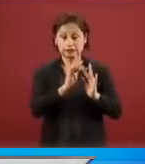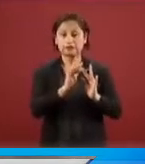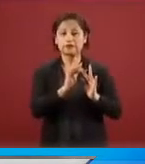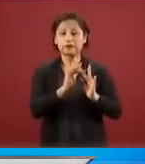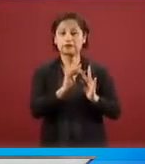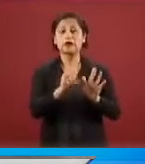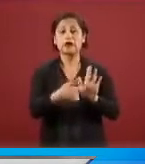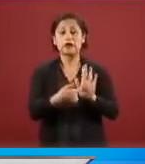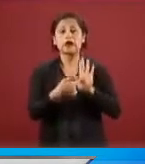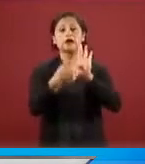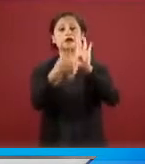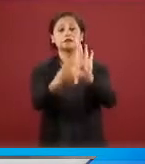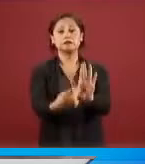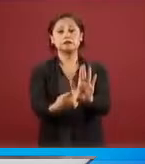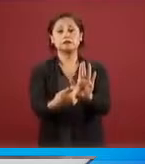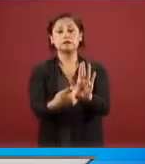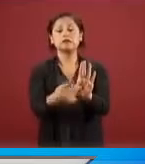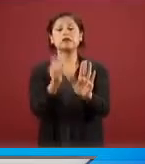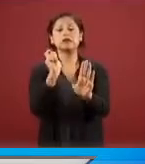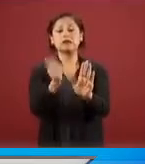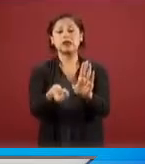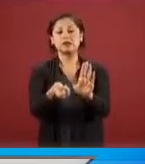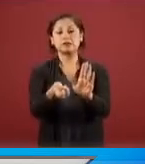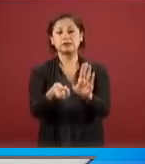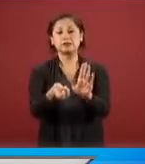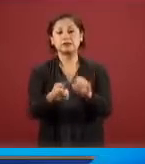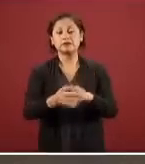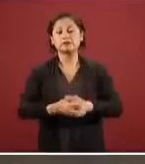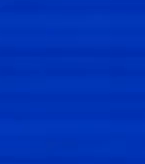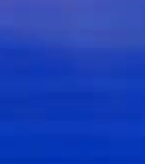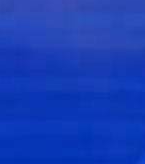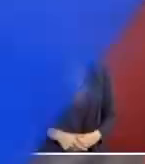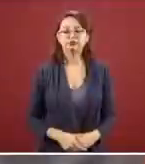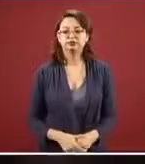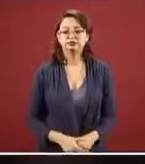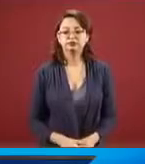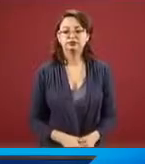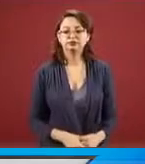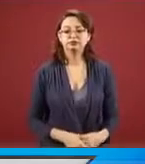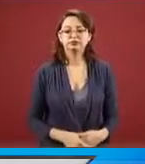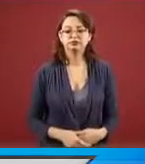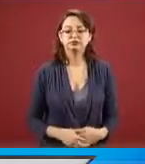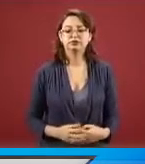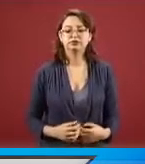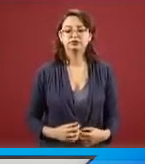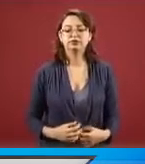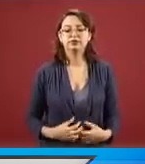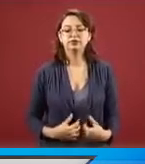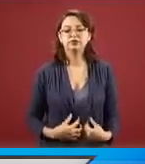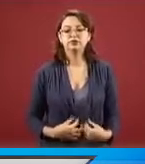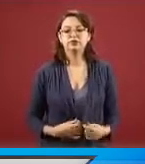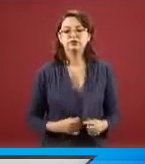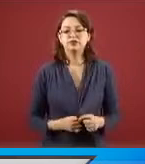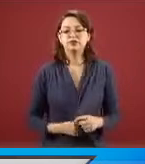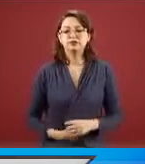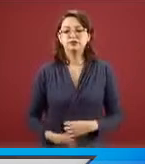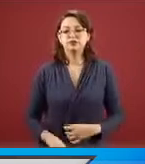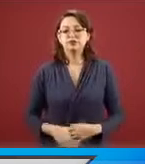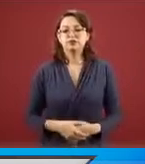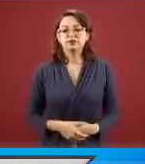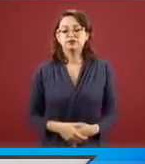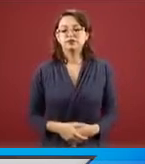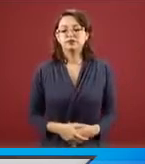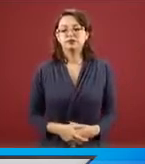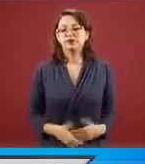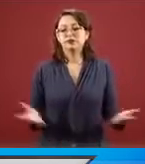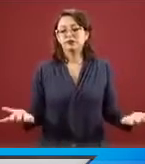liberación obedecería a una causa muy justa de los derechos humanos de todo el mundo. Impuestos locales. Si existen aumentos en